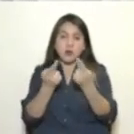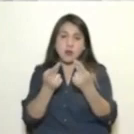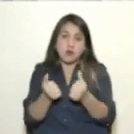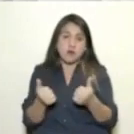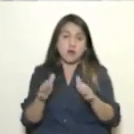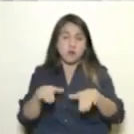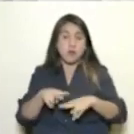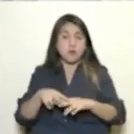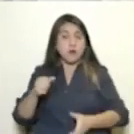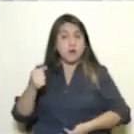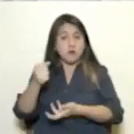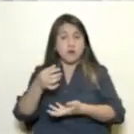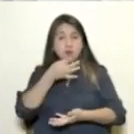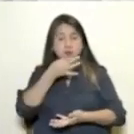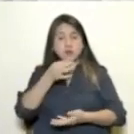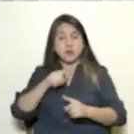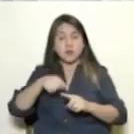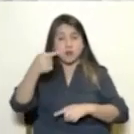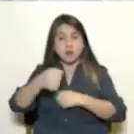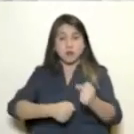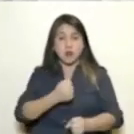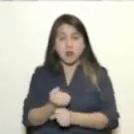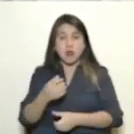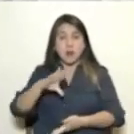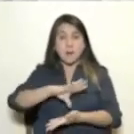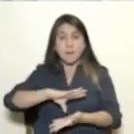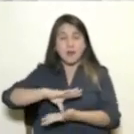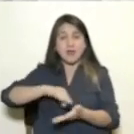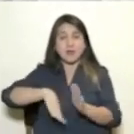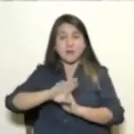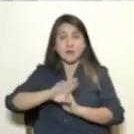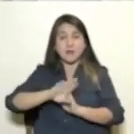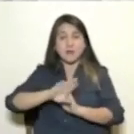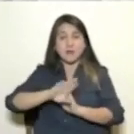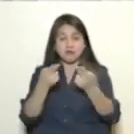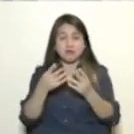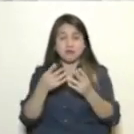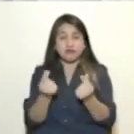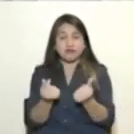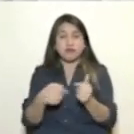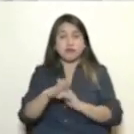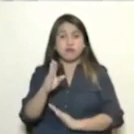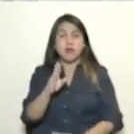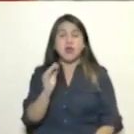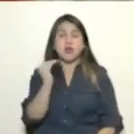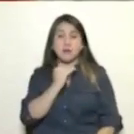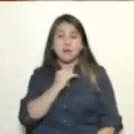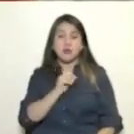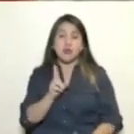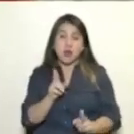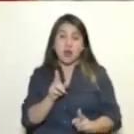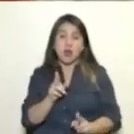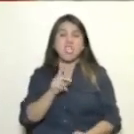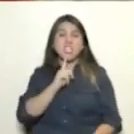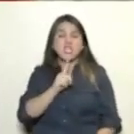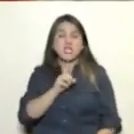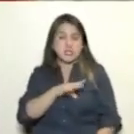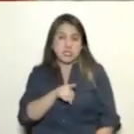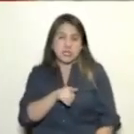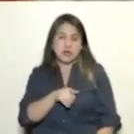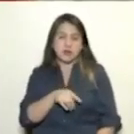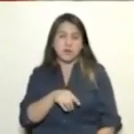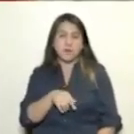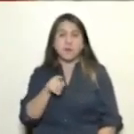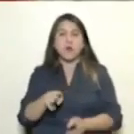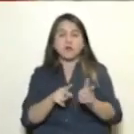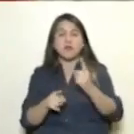Bueno, el mismo fondo dice que el año próximo el país que más se va a recuperar en América Latina, más rápido, sin es Chile. Ojalá, eso si hacemos bien las cosas. Usted